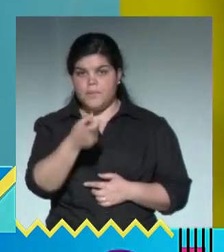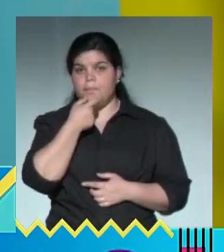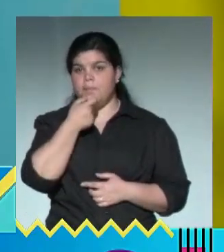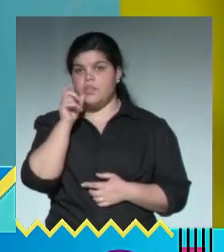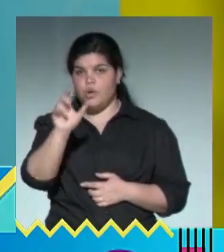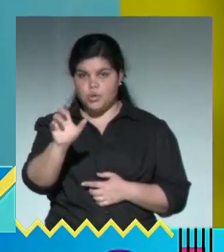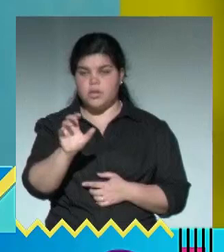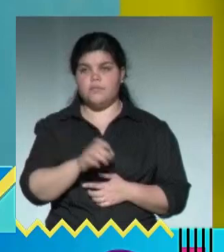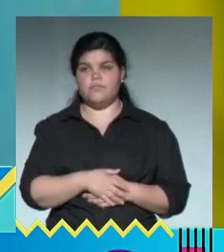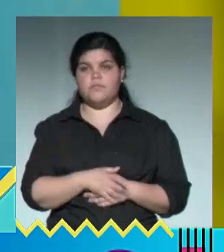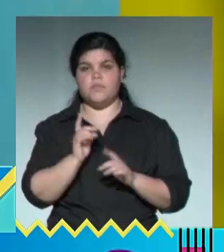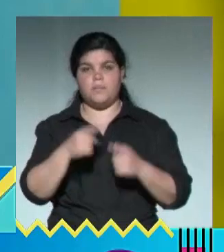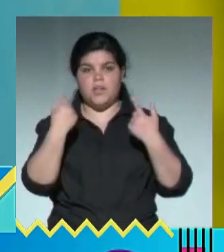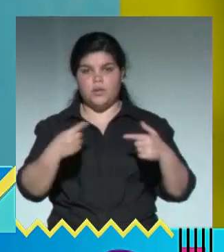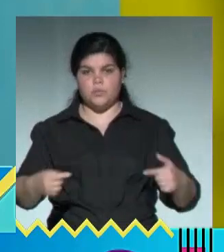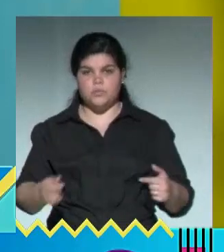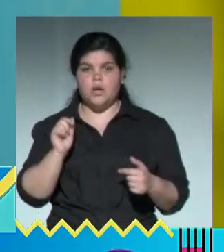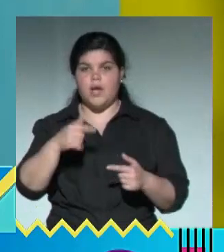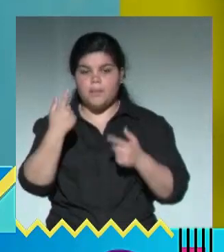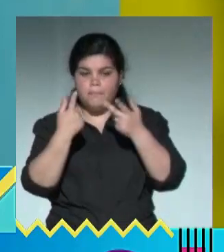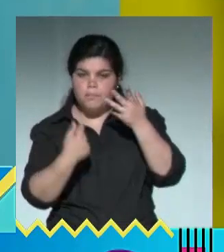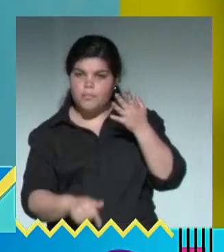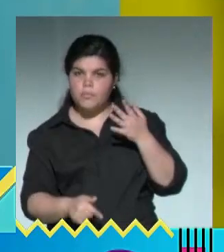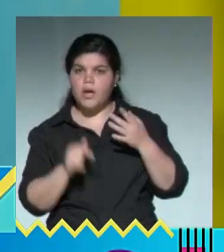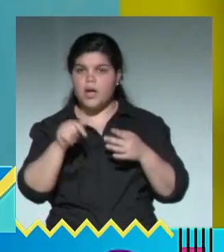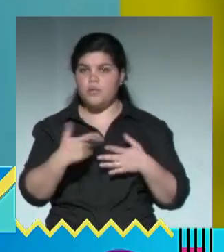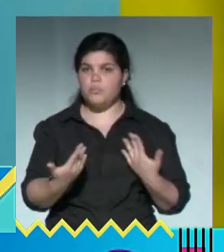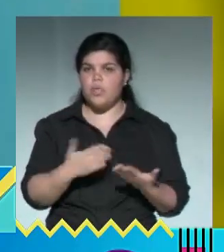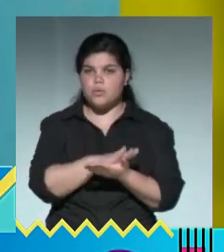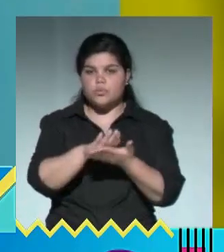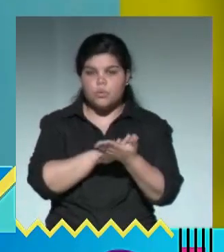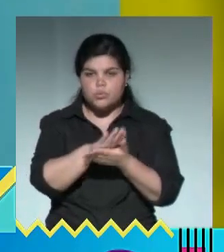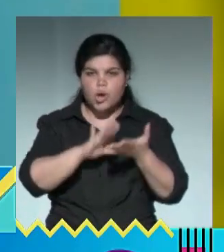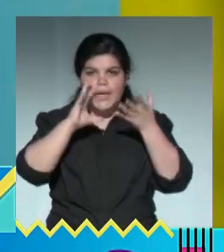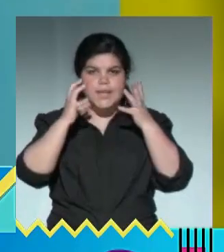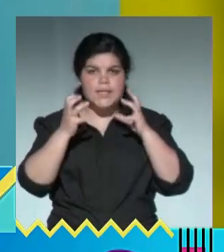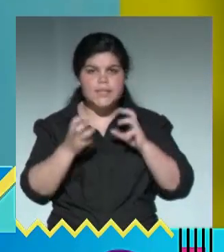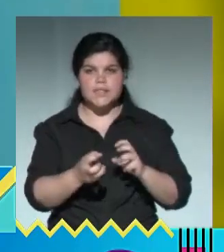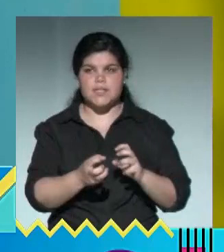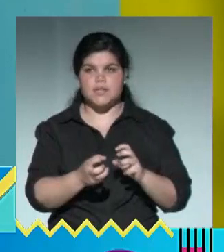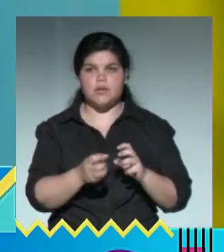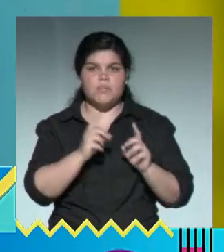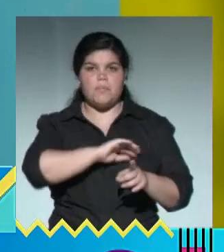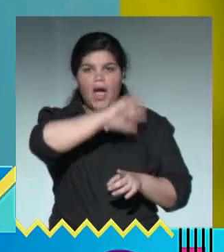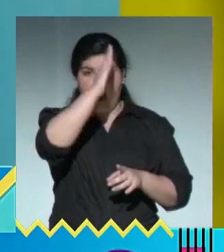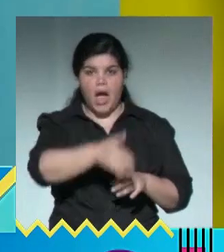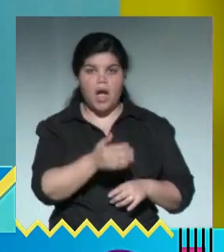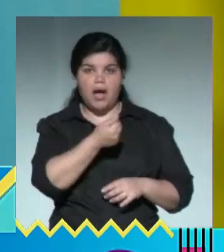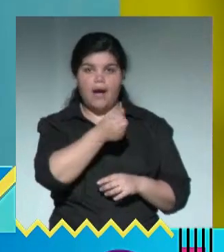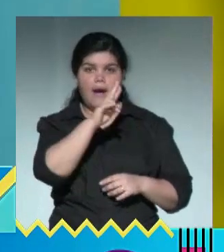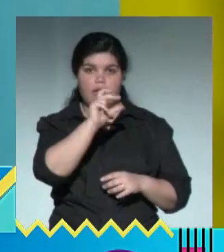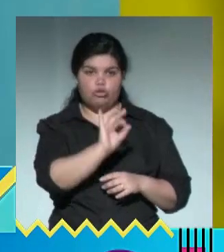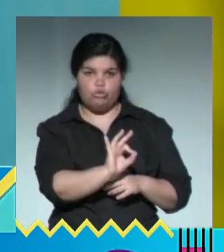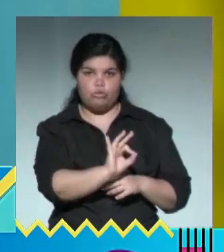técnicamente, con recursos humanos y materiales, preparada para afrontar quizás una situación de crisis mucho más grande de la que ocurrió ahora en el Cerro Barco, que podría haber sido de